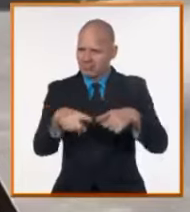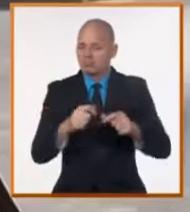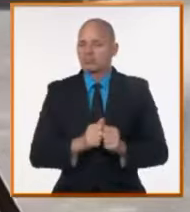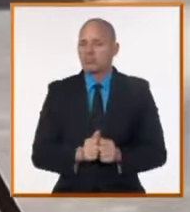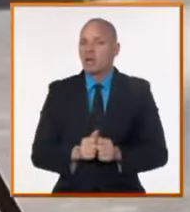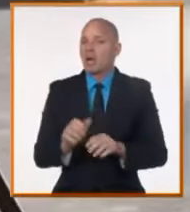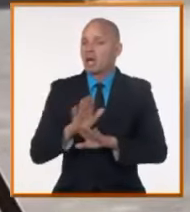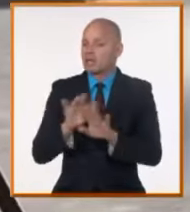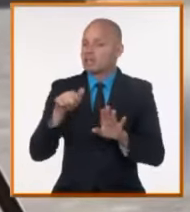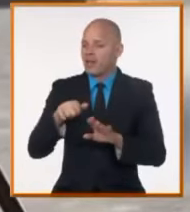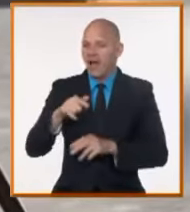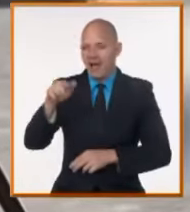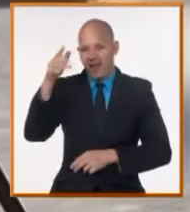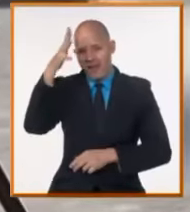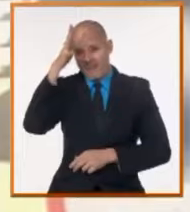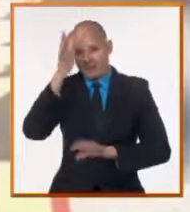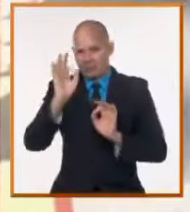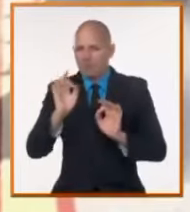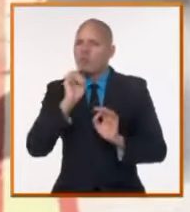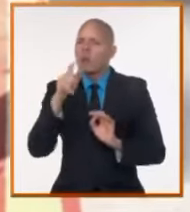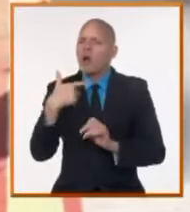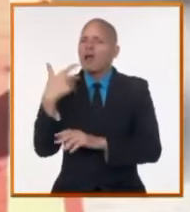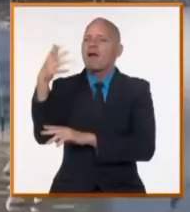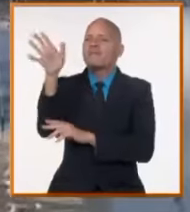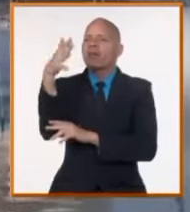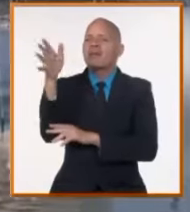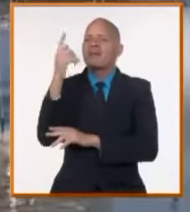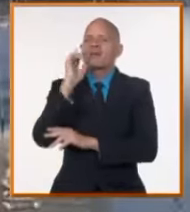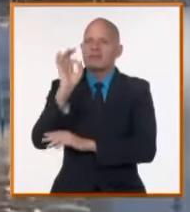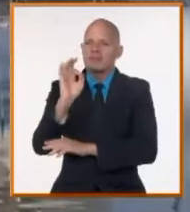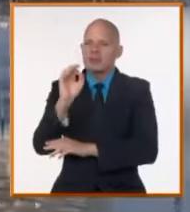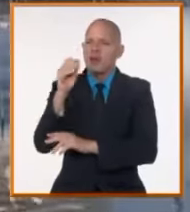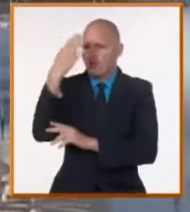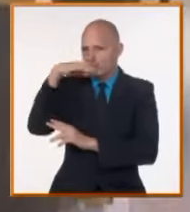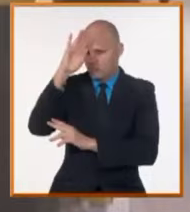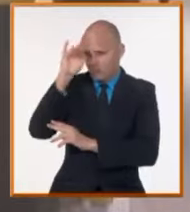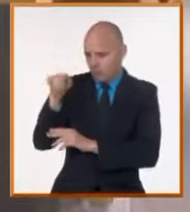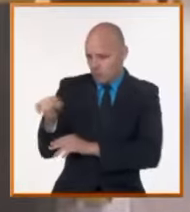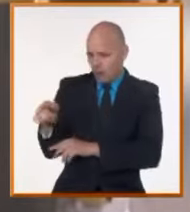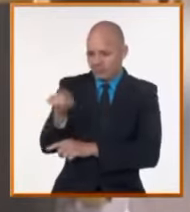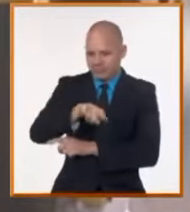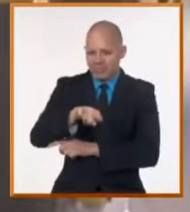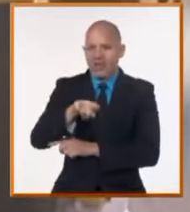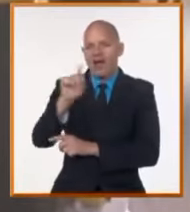banderas de las dos naciones y a la prensa que dio cobertura al recibimiento.